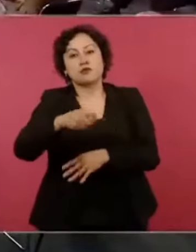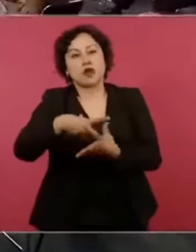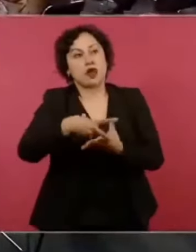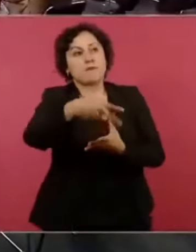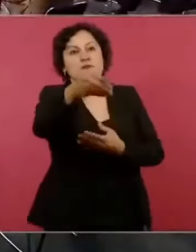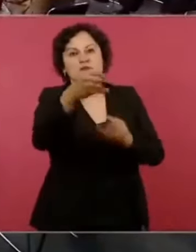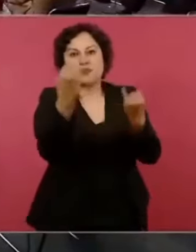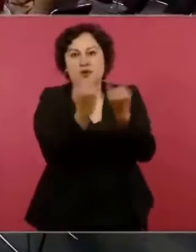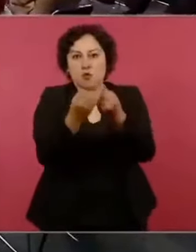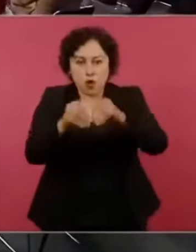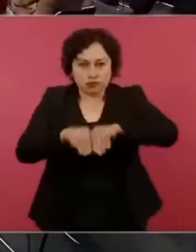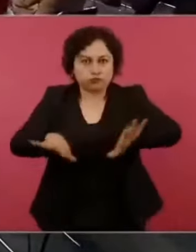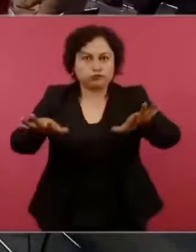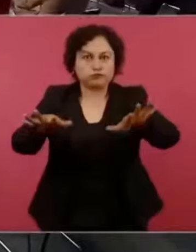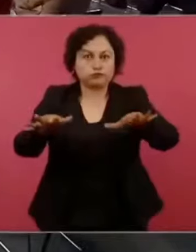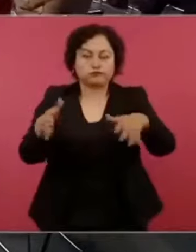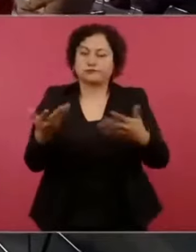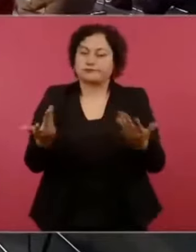Entonces,